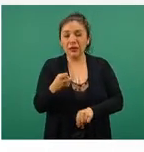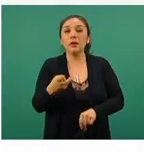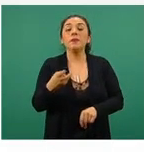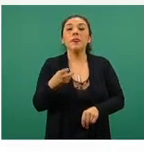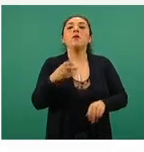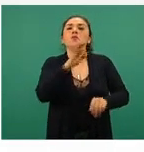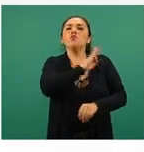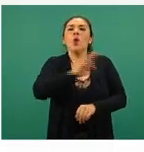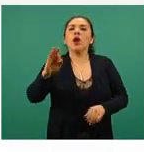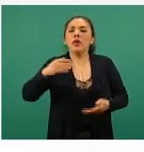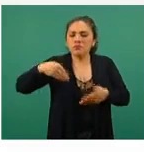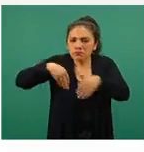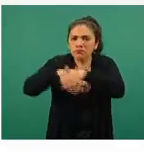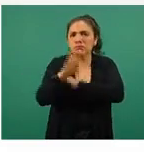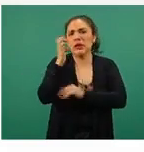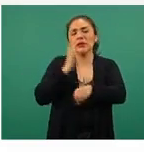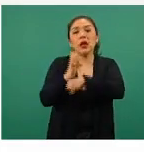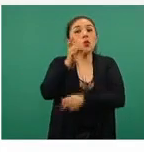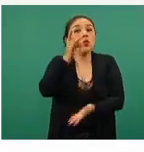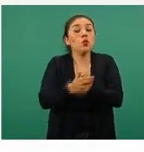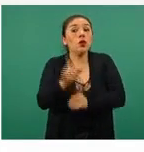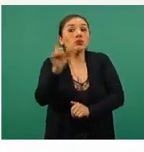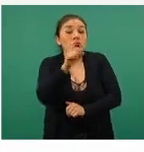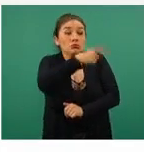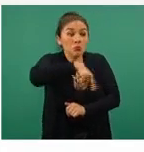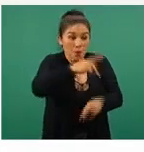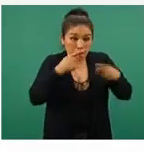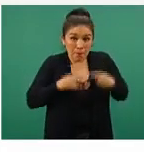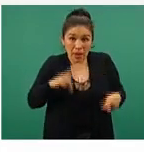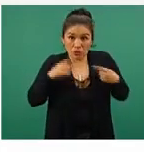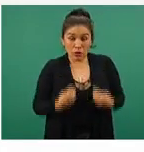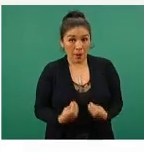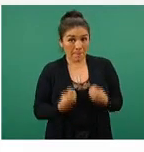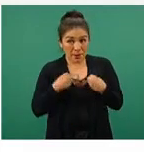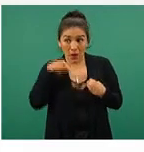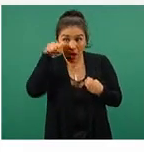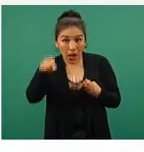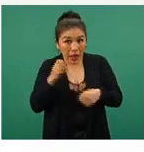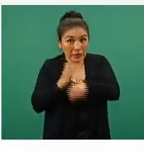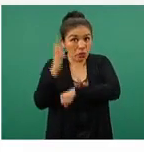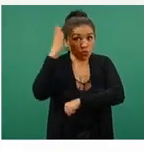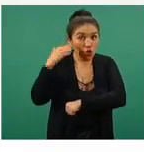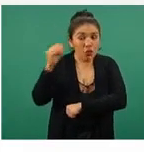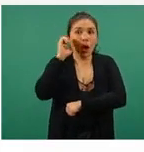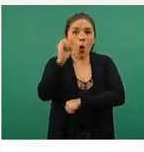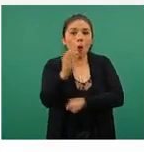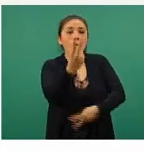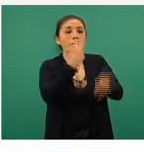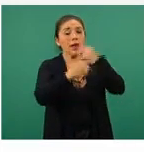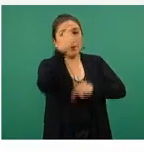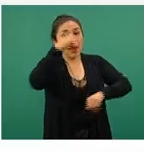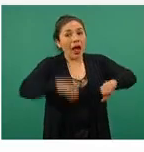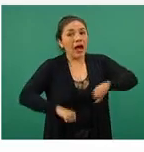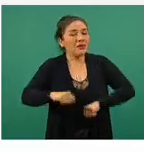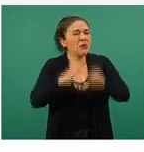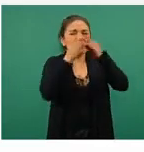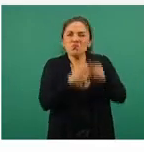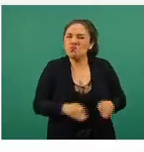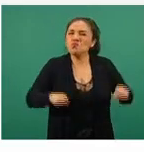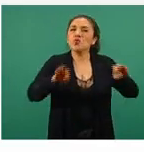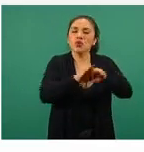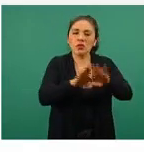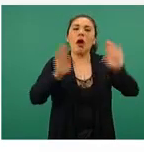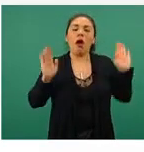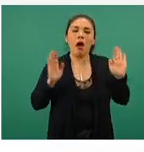se permitía el acceso al Estado únicamente a aquellas personas que vivieran en el mismo o que vinieran a una actividad esencial. Se